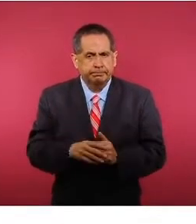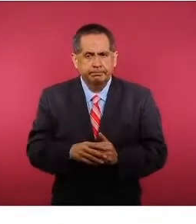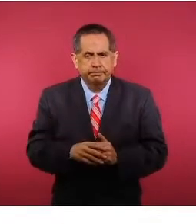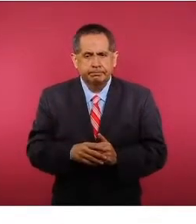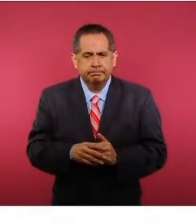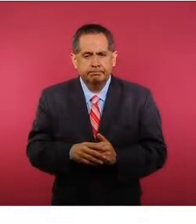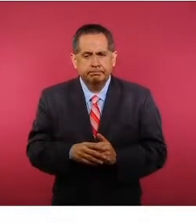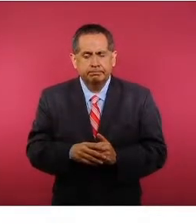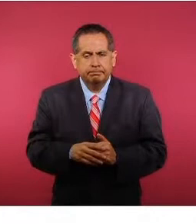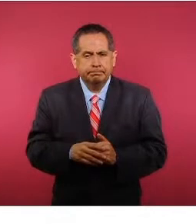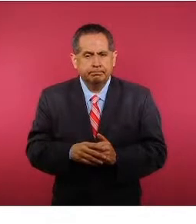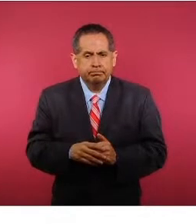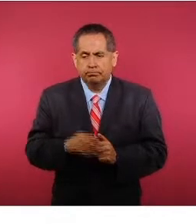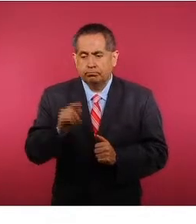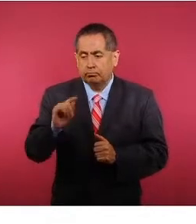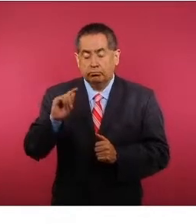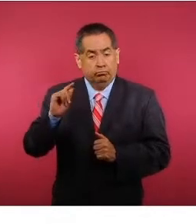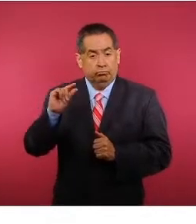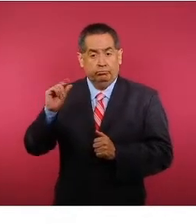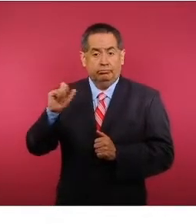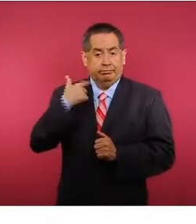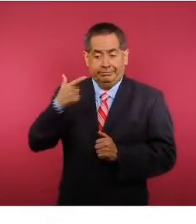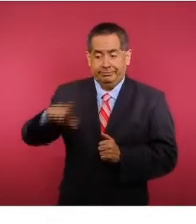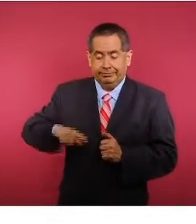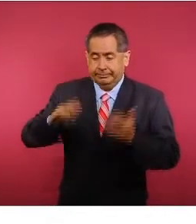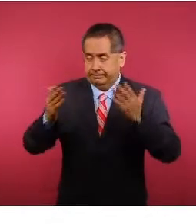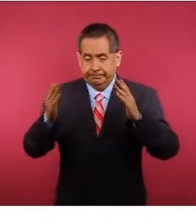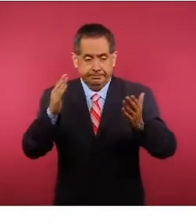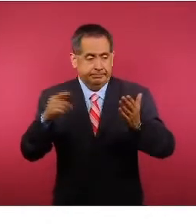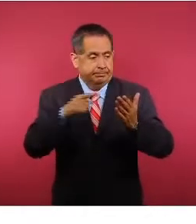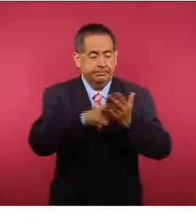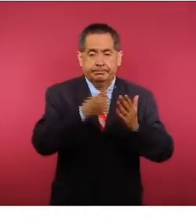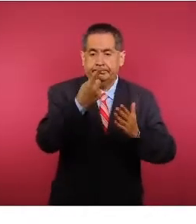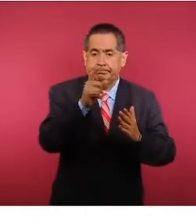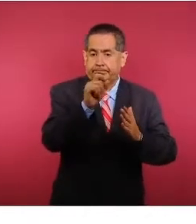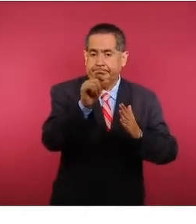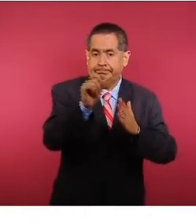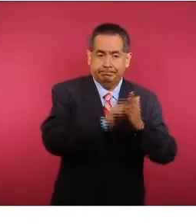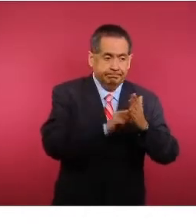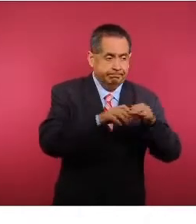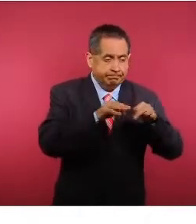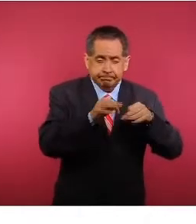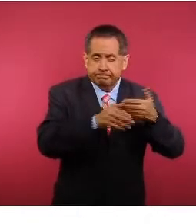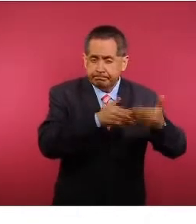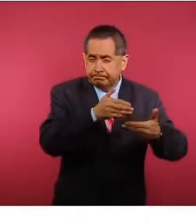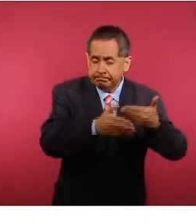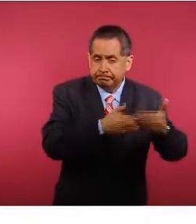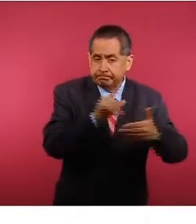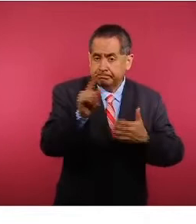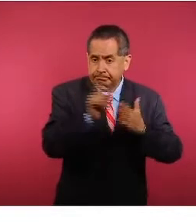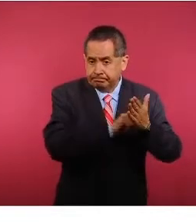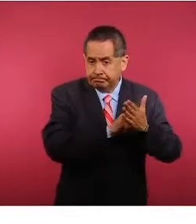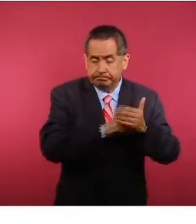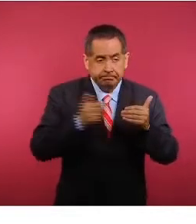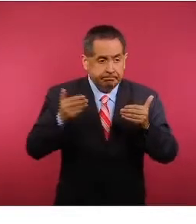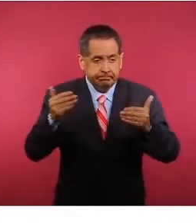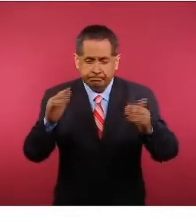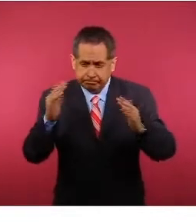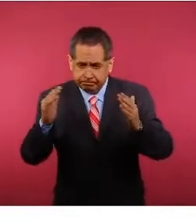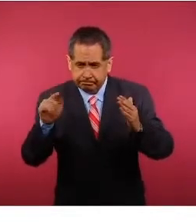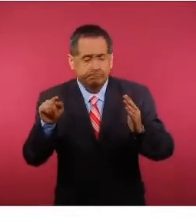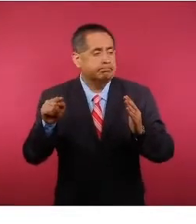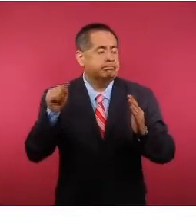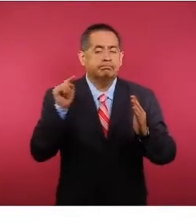promedio con la pasada administración, 20 meses de operación de lo que estaba realizándose en la pasada